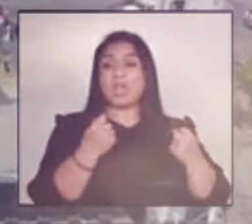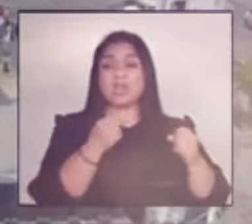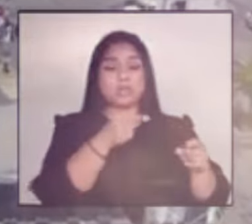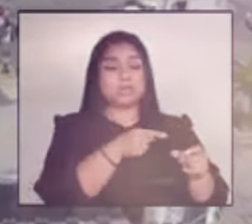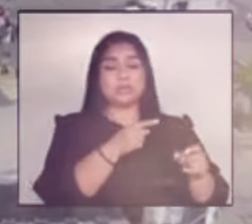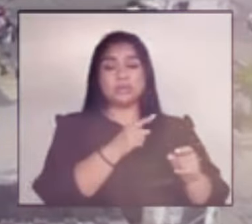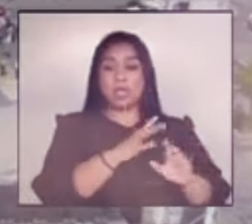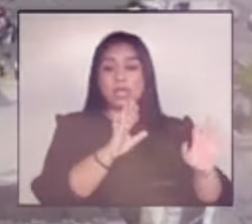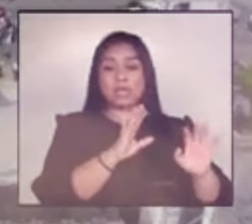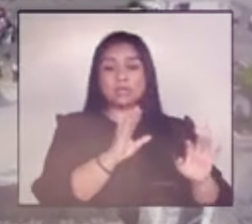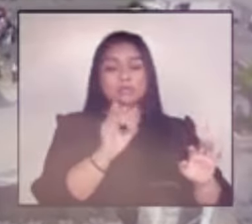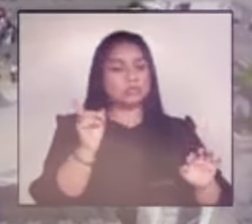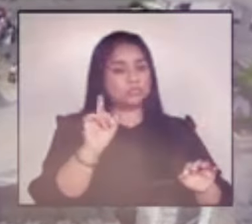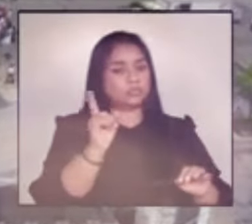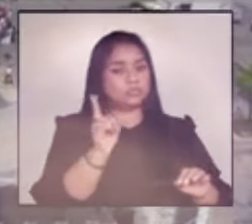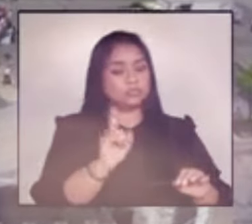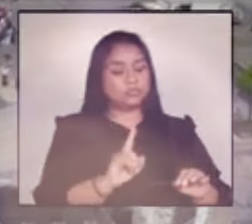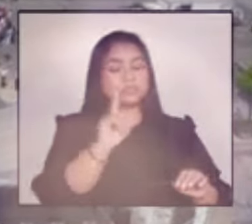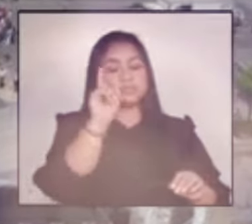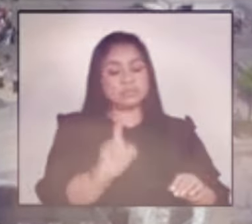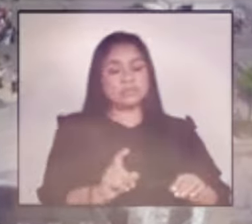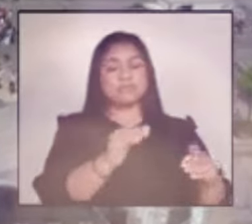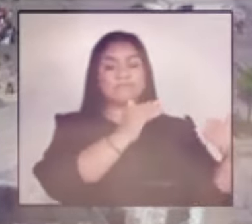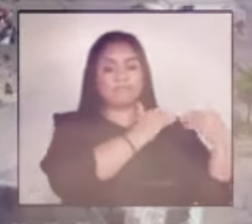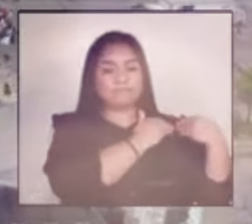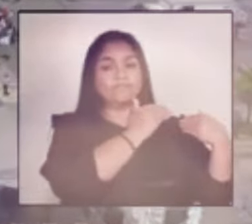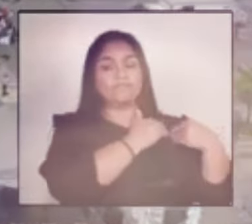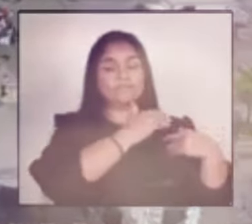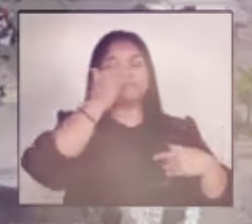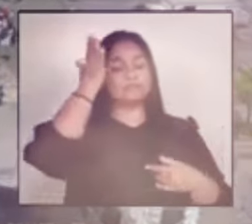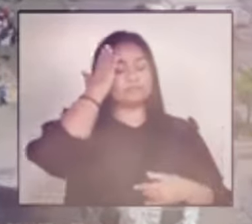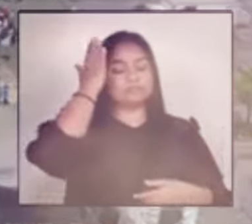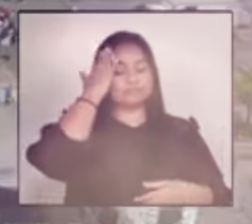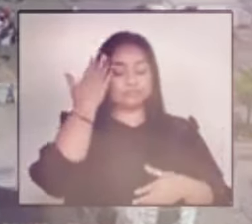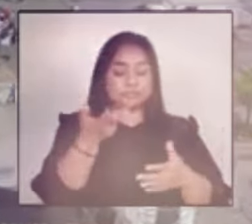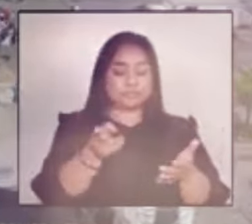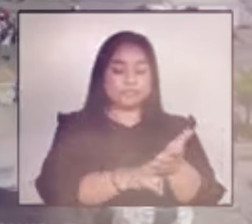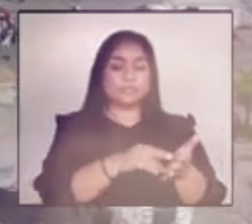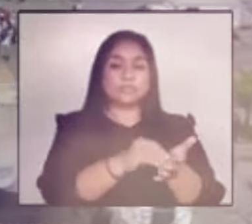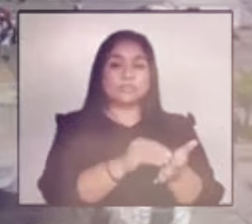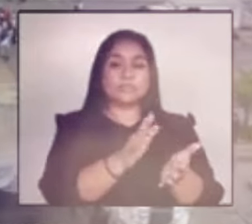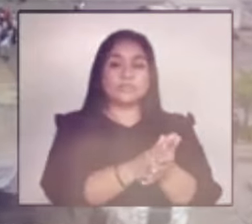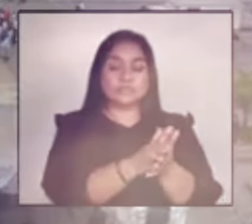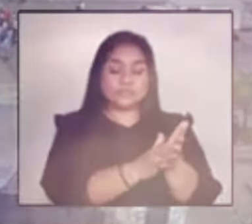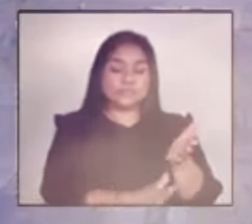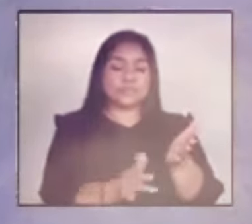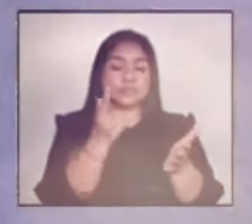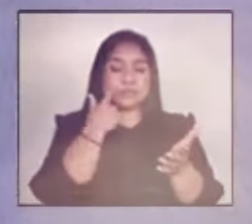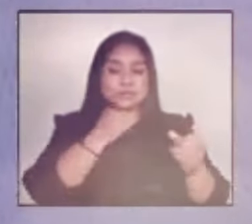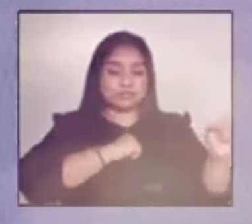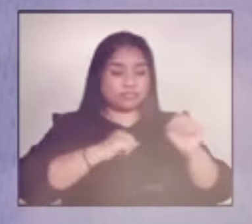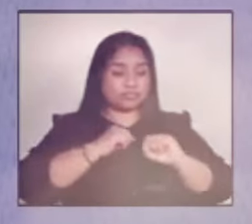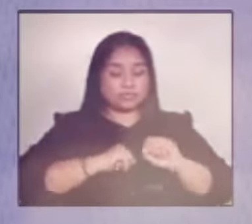que necesitamos que sea un compromiso consciente que se impregne en la cotidianeidad de